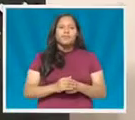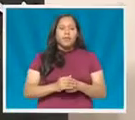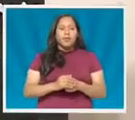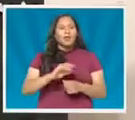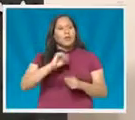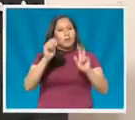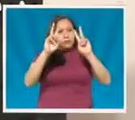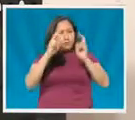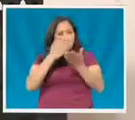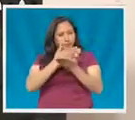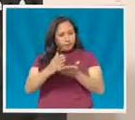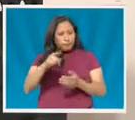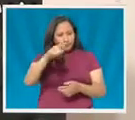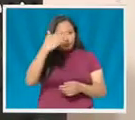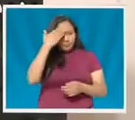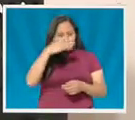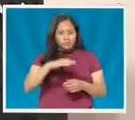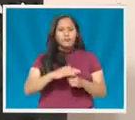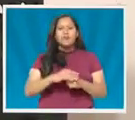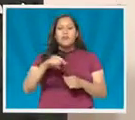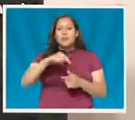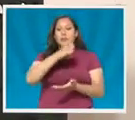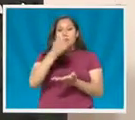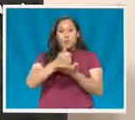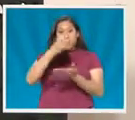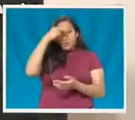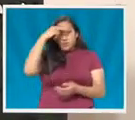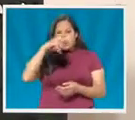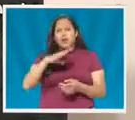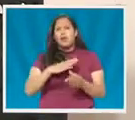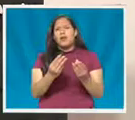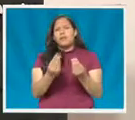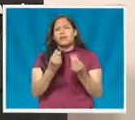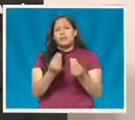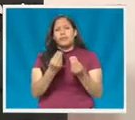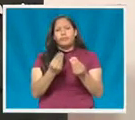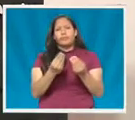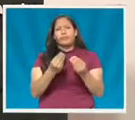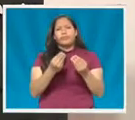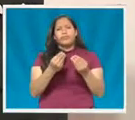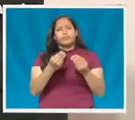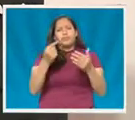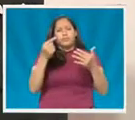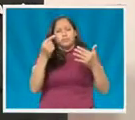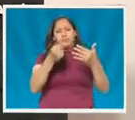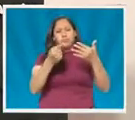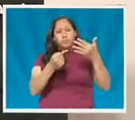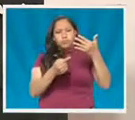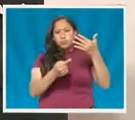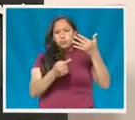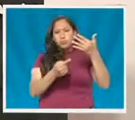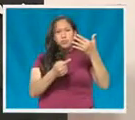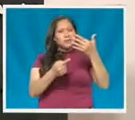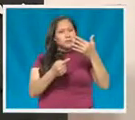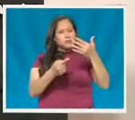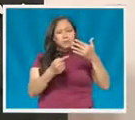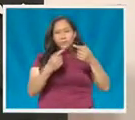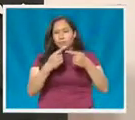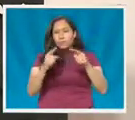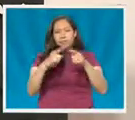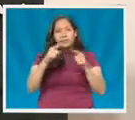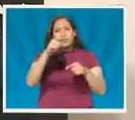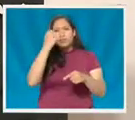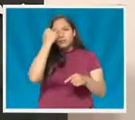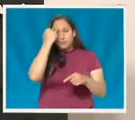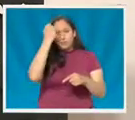Cambiando un poco de tema, ustedes muy bien lo saben, la Ciudad de México pues cuenta con una amplia oferta en cualquier aspecto que a usted se le